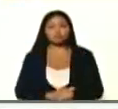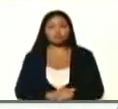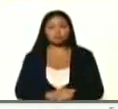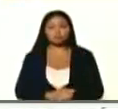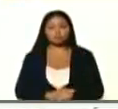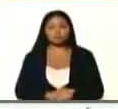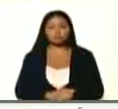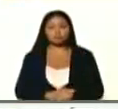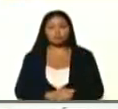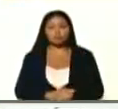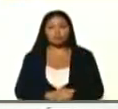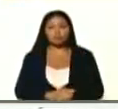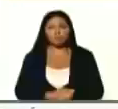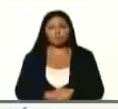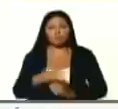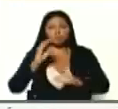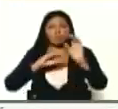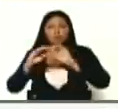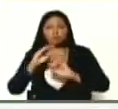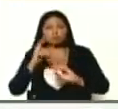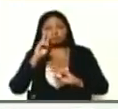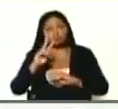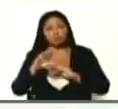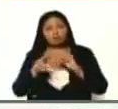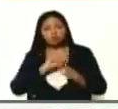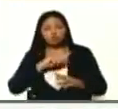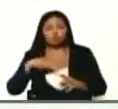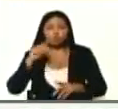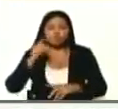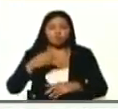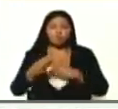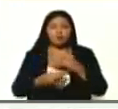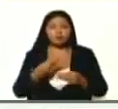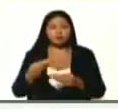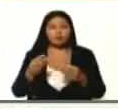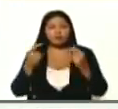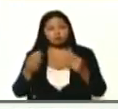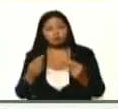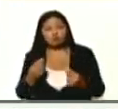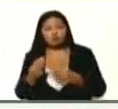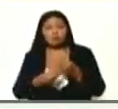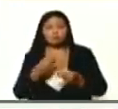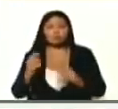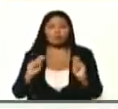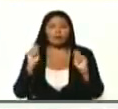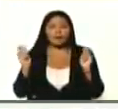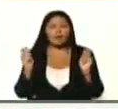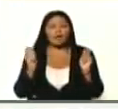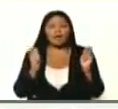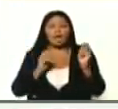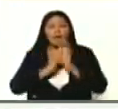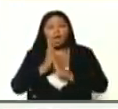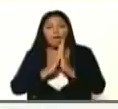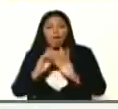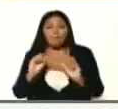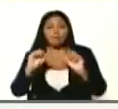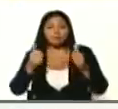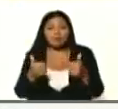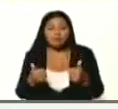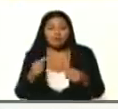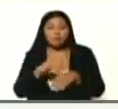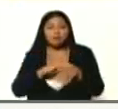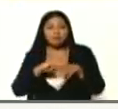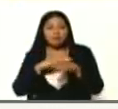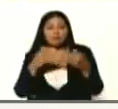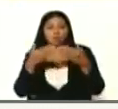para comunicar, como es nuestro deber, las acciones que va emprendiendo el Ministerio Público